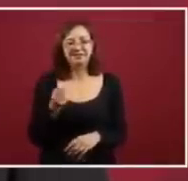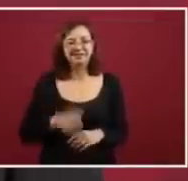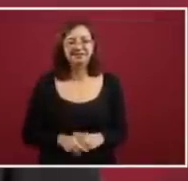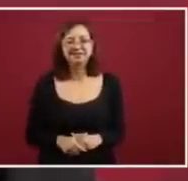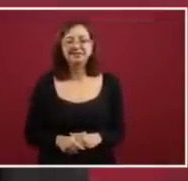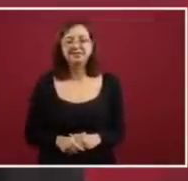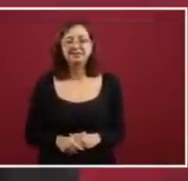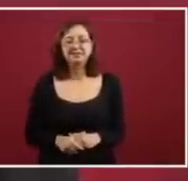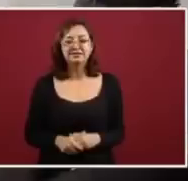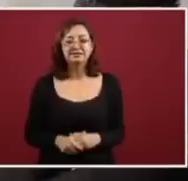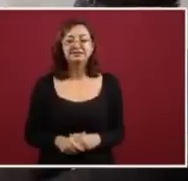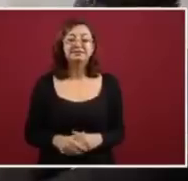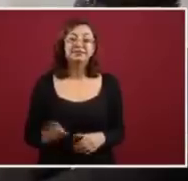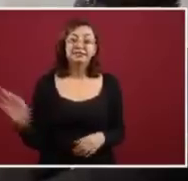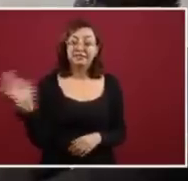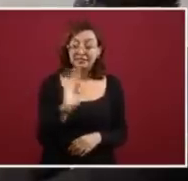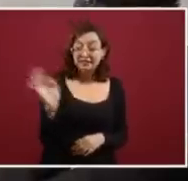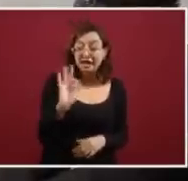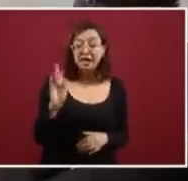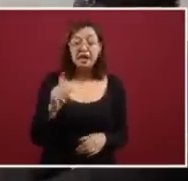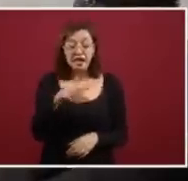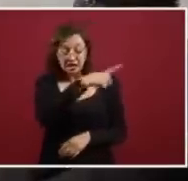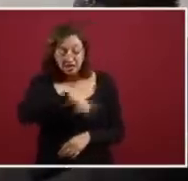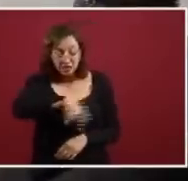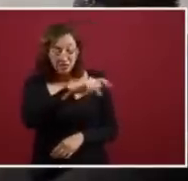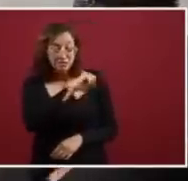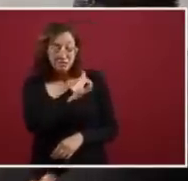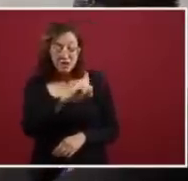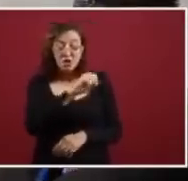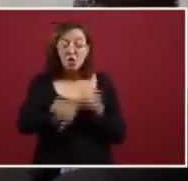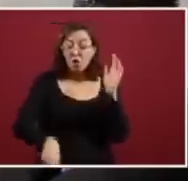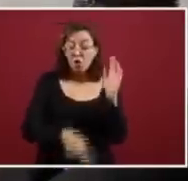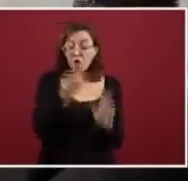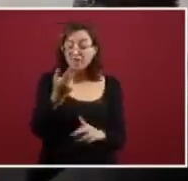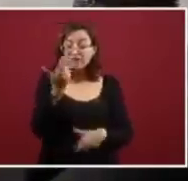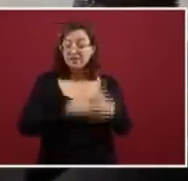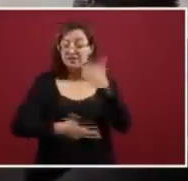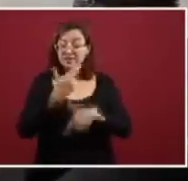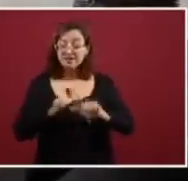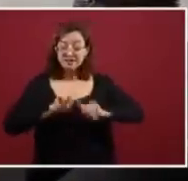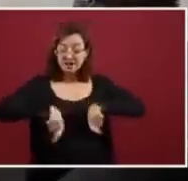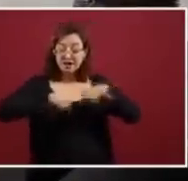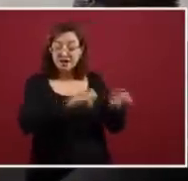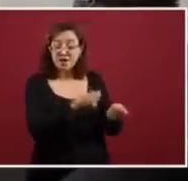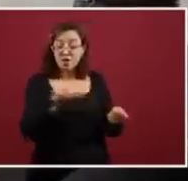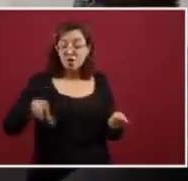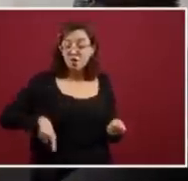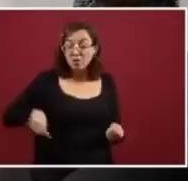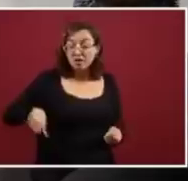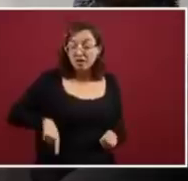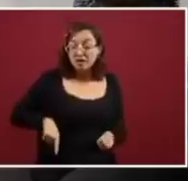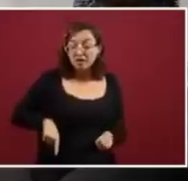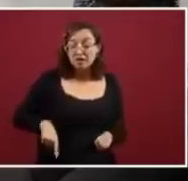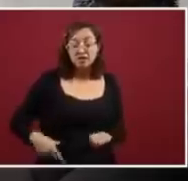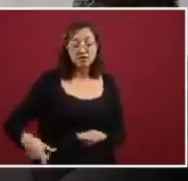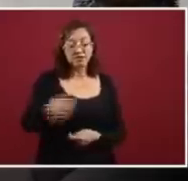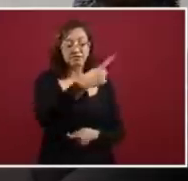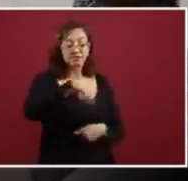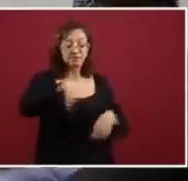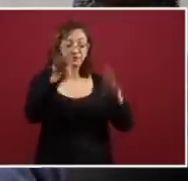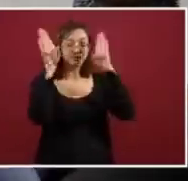que regrese la maleantada al gobierno, que regresen los